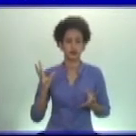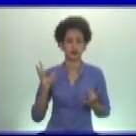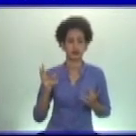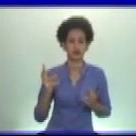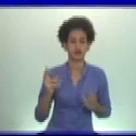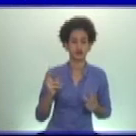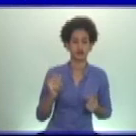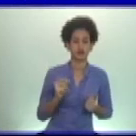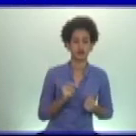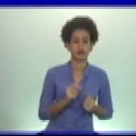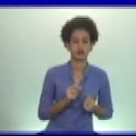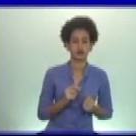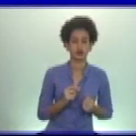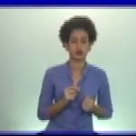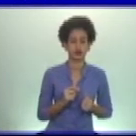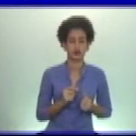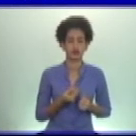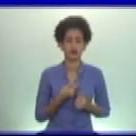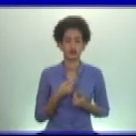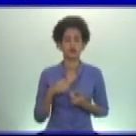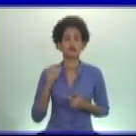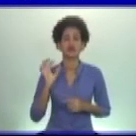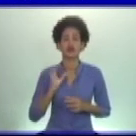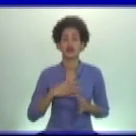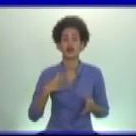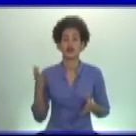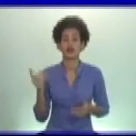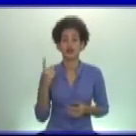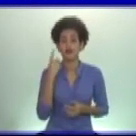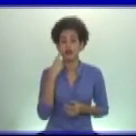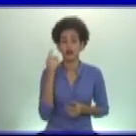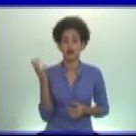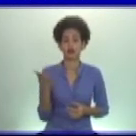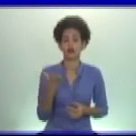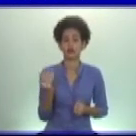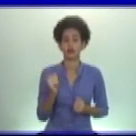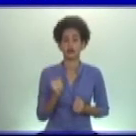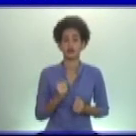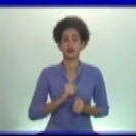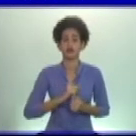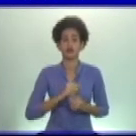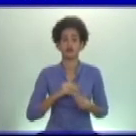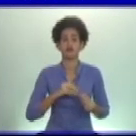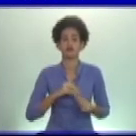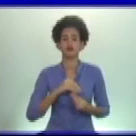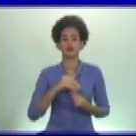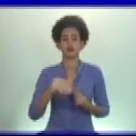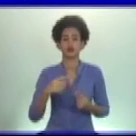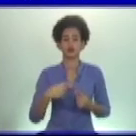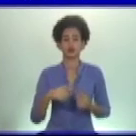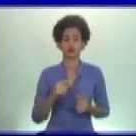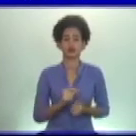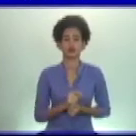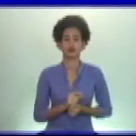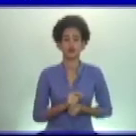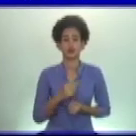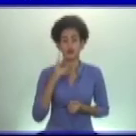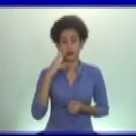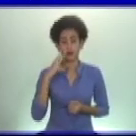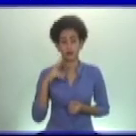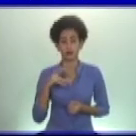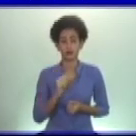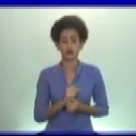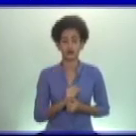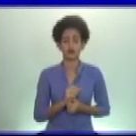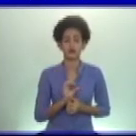sería donde se alcanzaría la rapidez de difusión máxima, ¿qué es lo que tenemos que buscar? Lógicamente se deben de